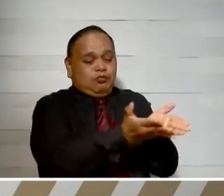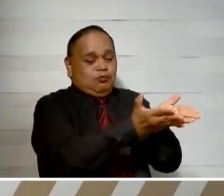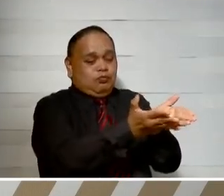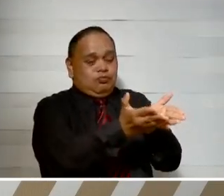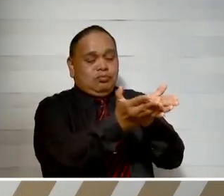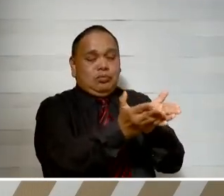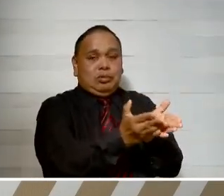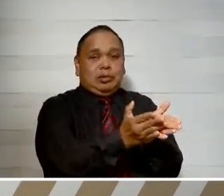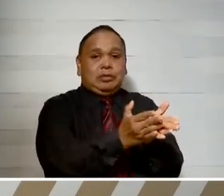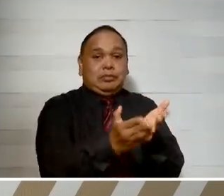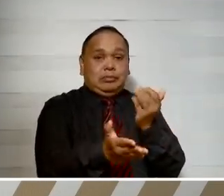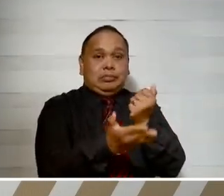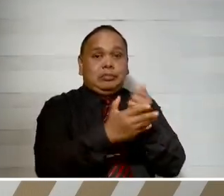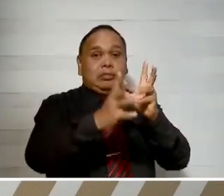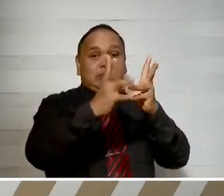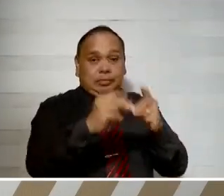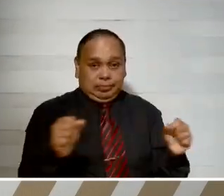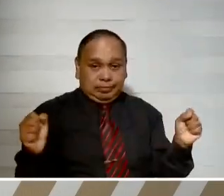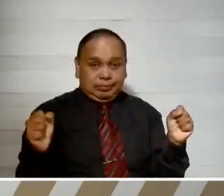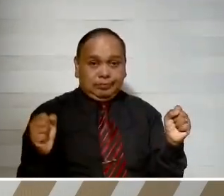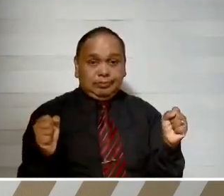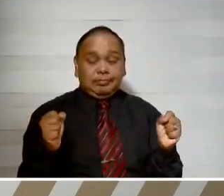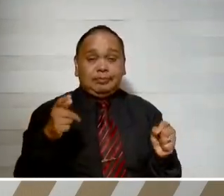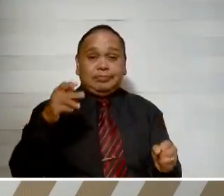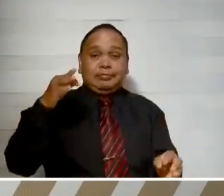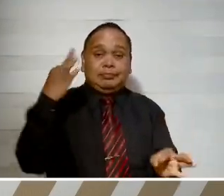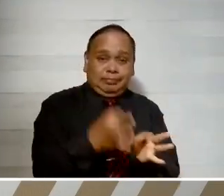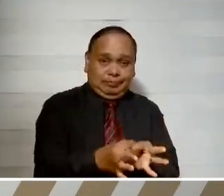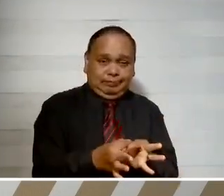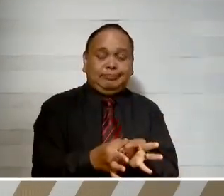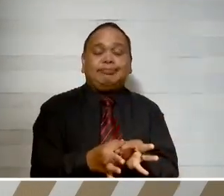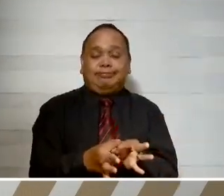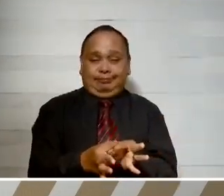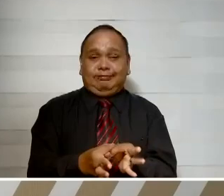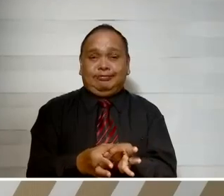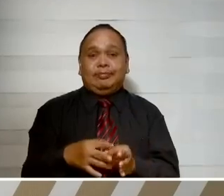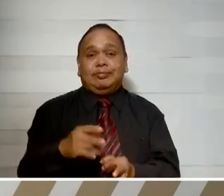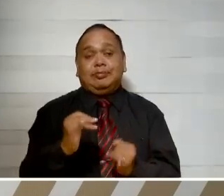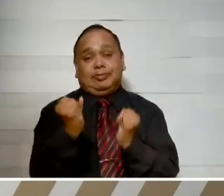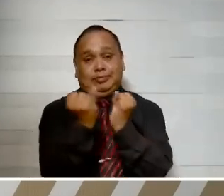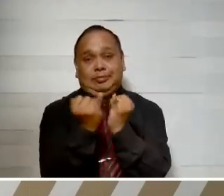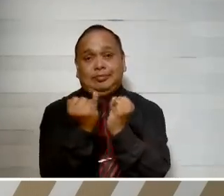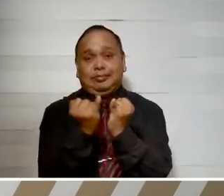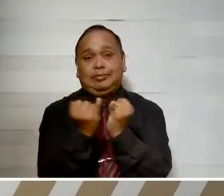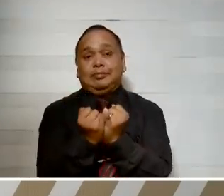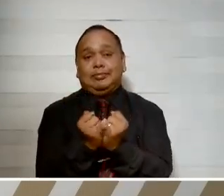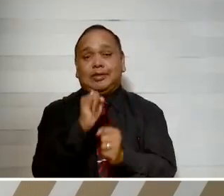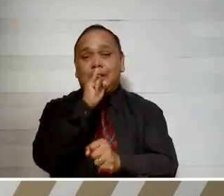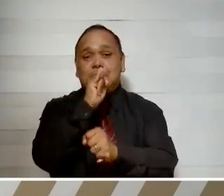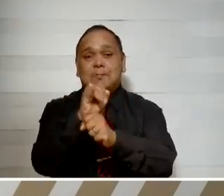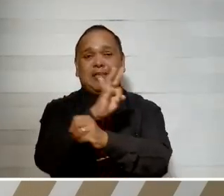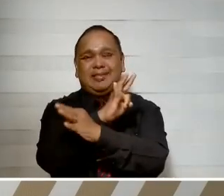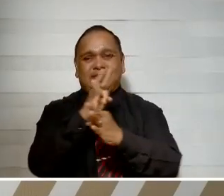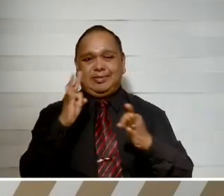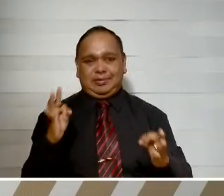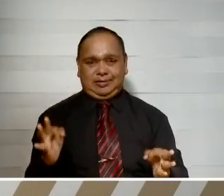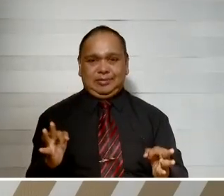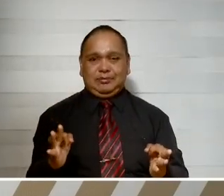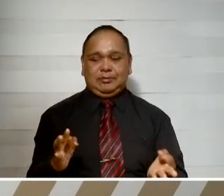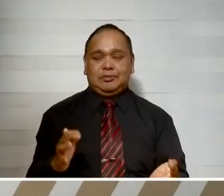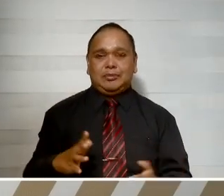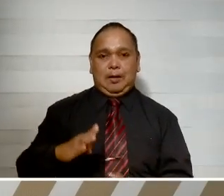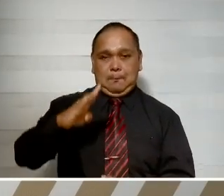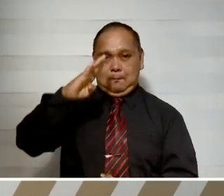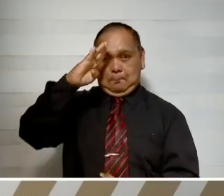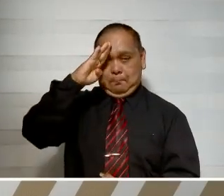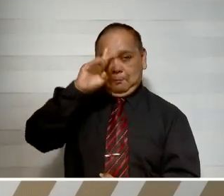acaba. No, es una precisión que dan incluso, precisamente en ese informe que dio el almirante,